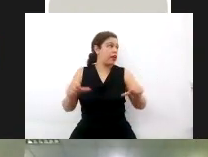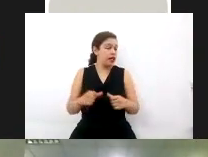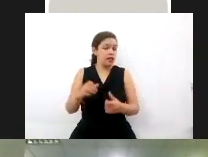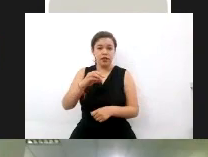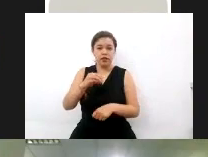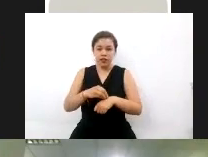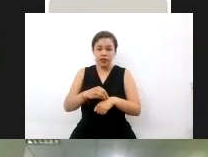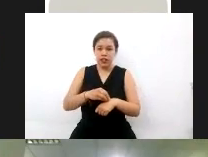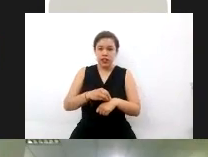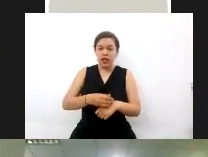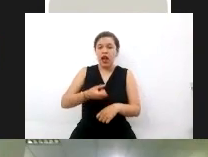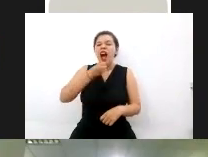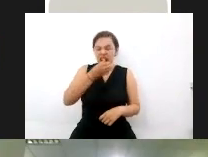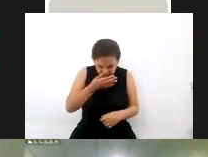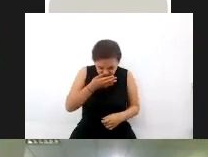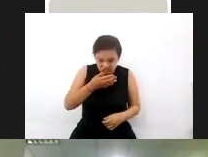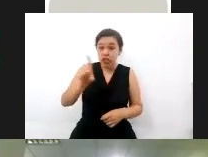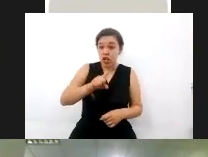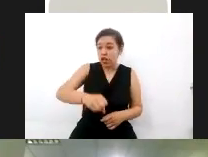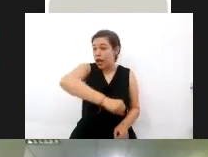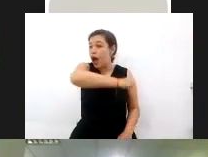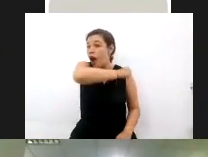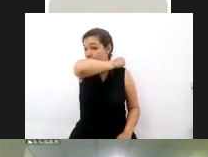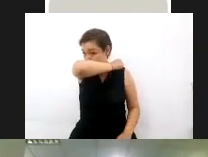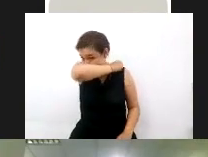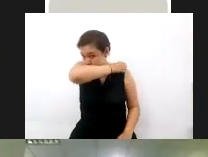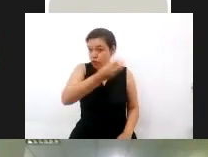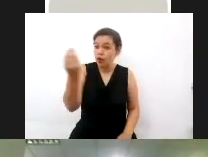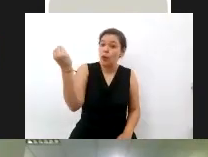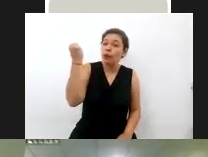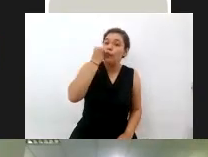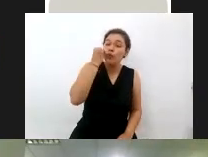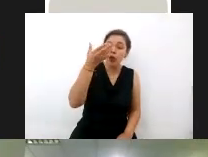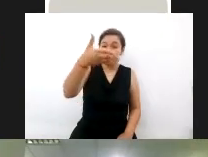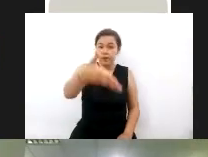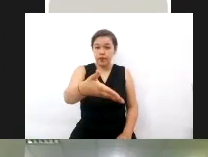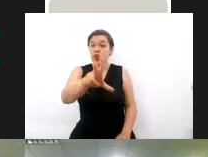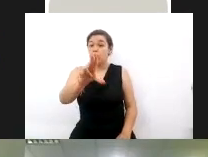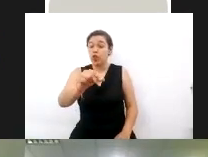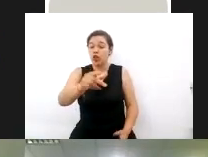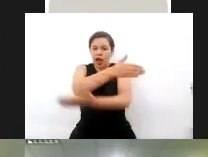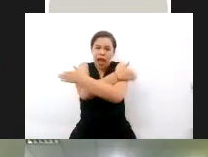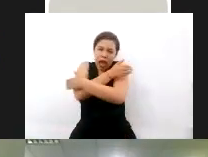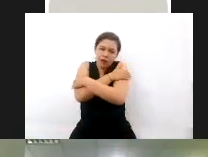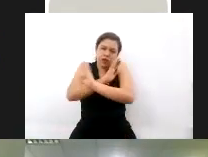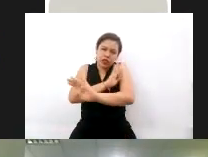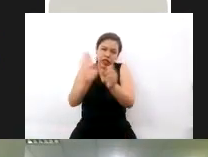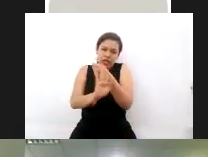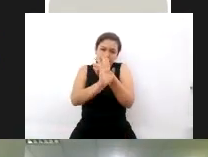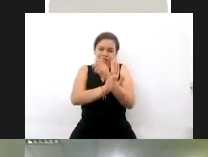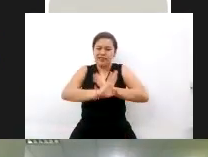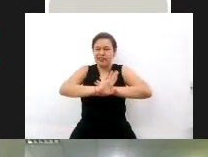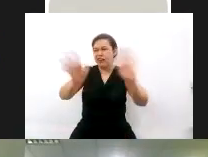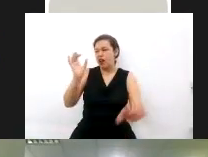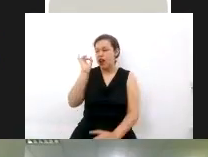de etiqueta, no saludar de beso ni de mano, evitar los abrazos, esto ya lo tenemos súper estudiado,